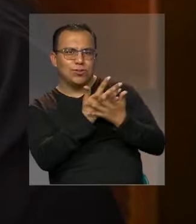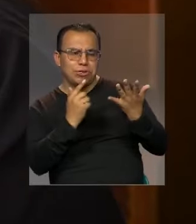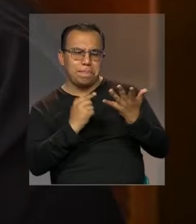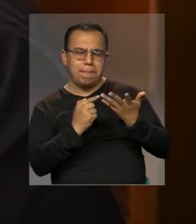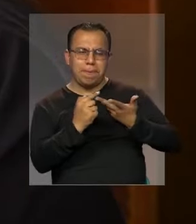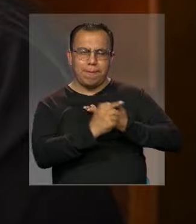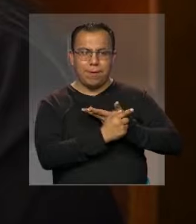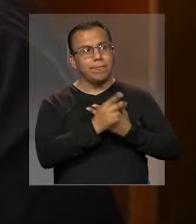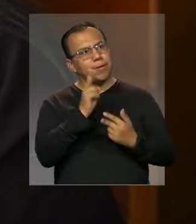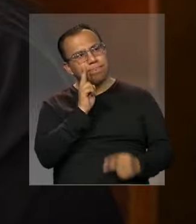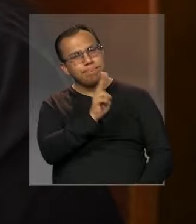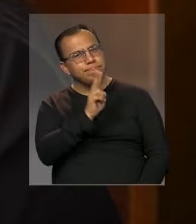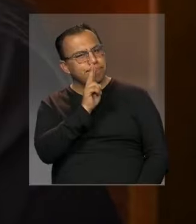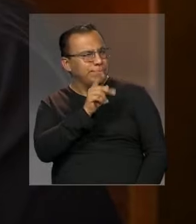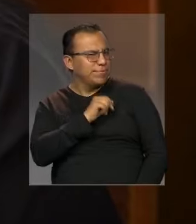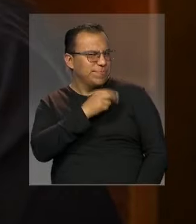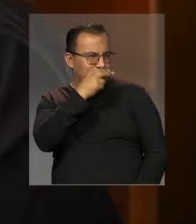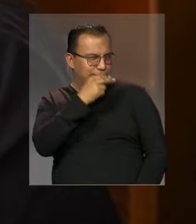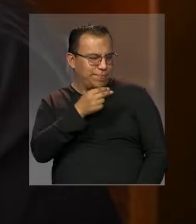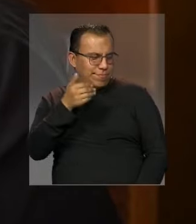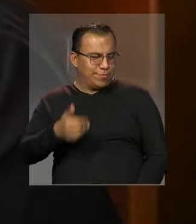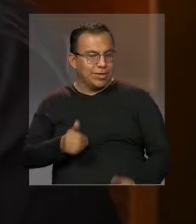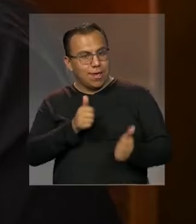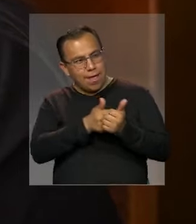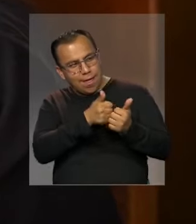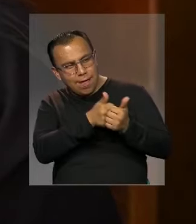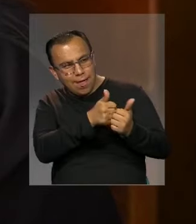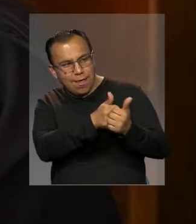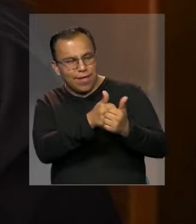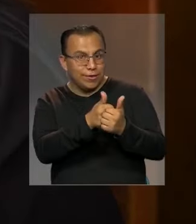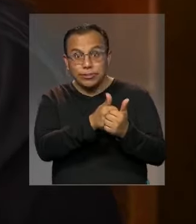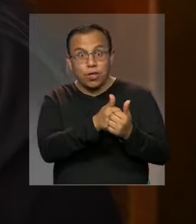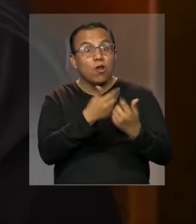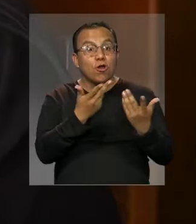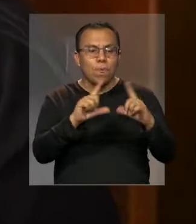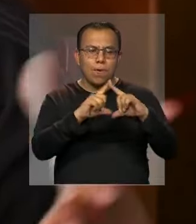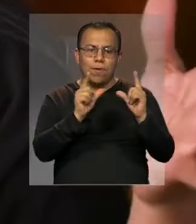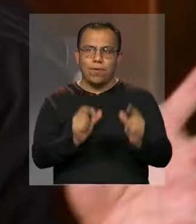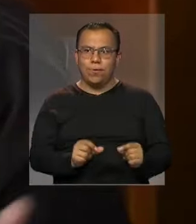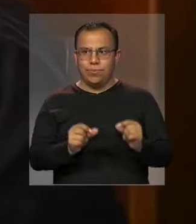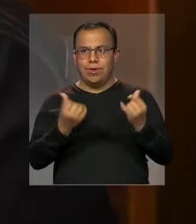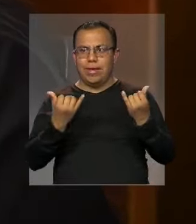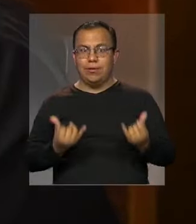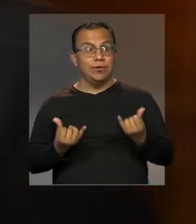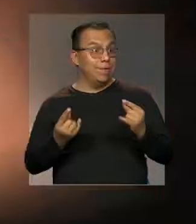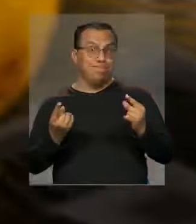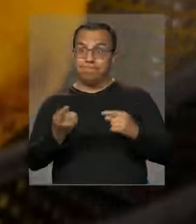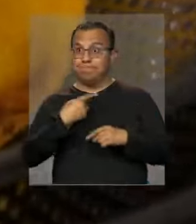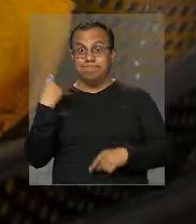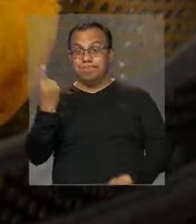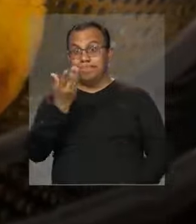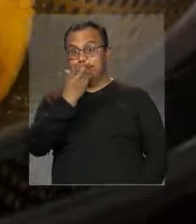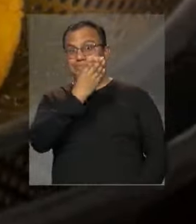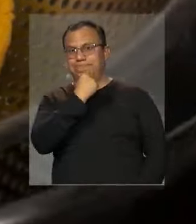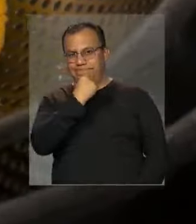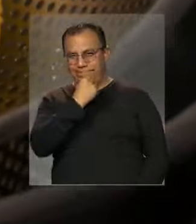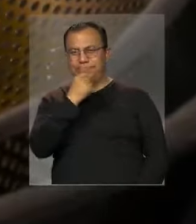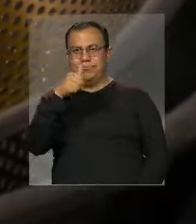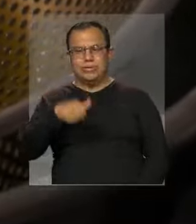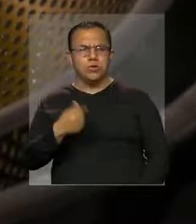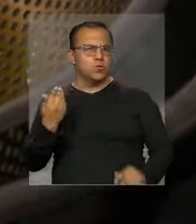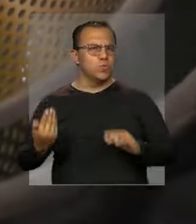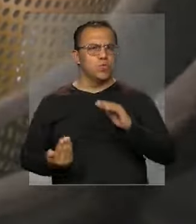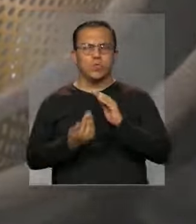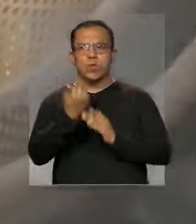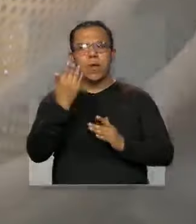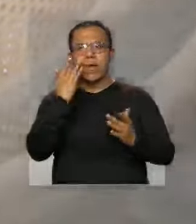siempre desde que yo estaba ahí como muy pequeña ahí detrás de ella mirando. El sabor de mis empanadas ya no se ve prácticamente en ningún lado. Es algo